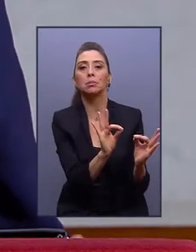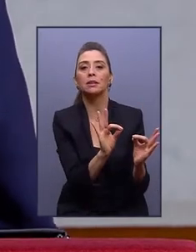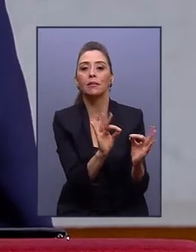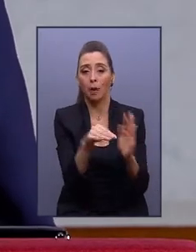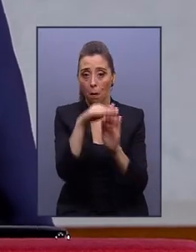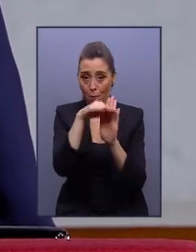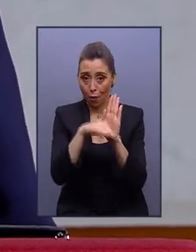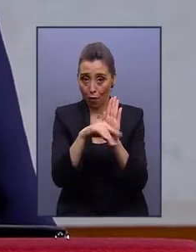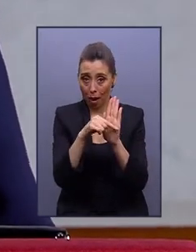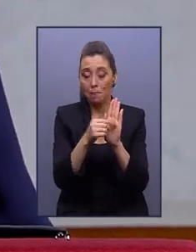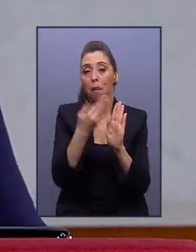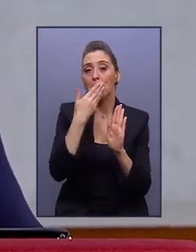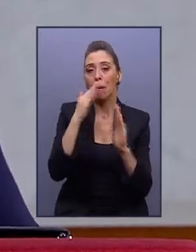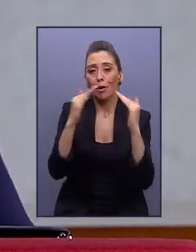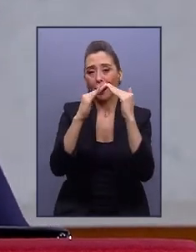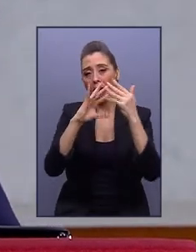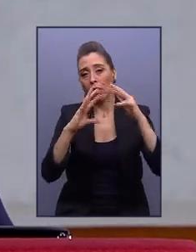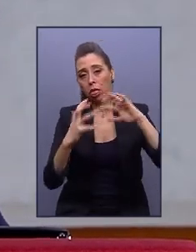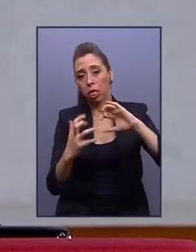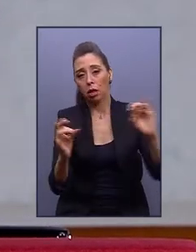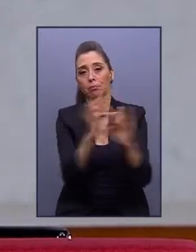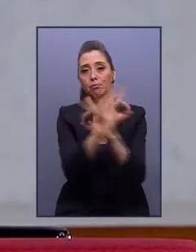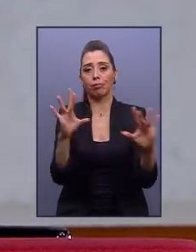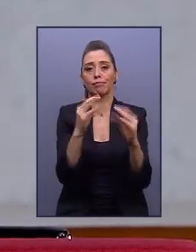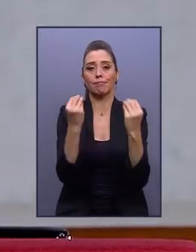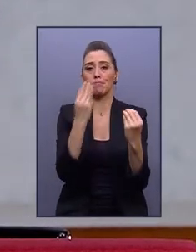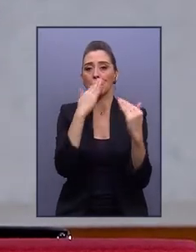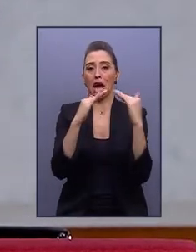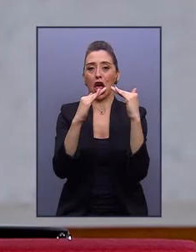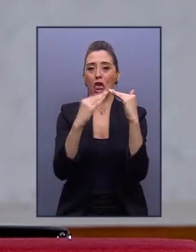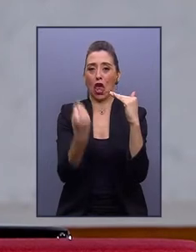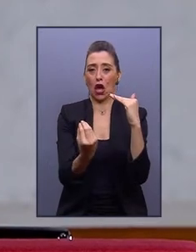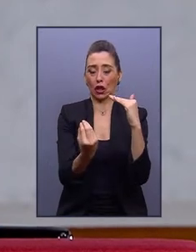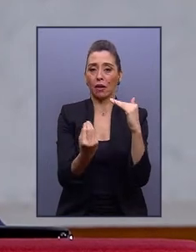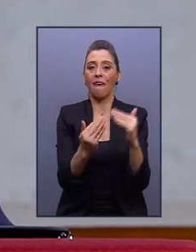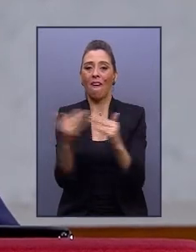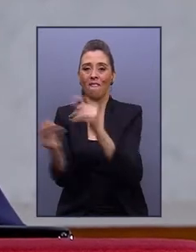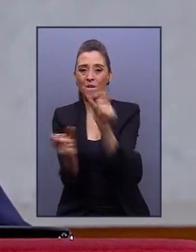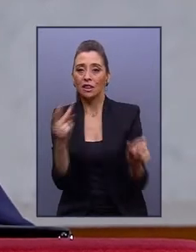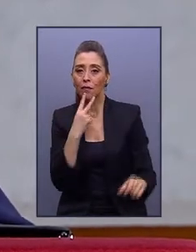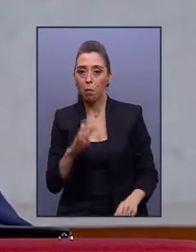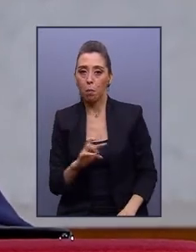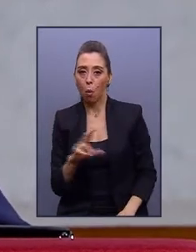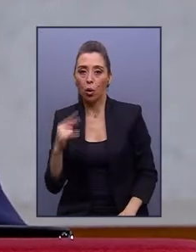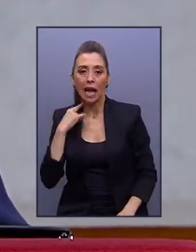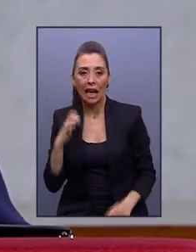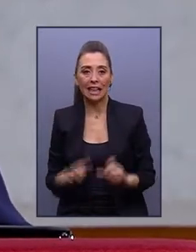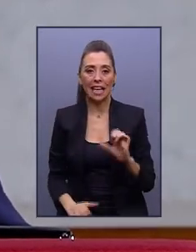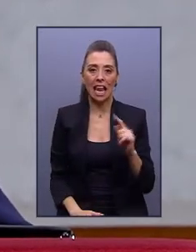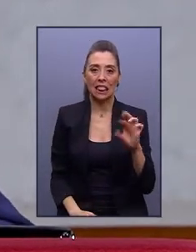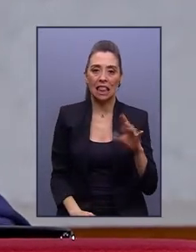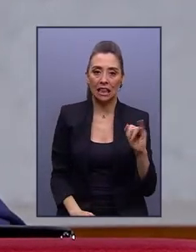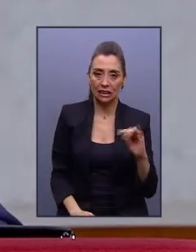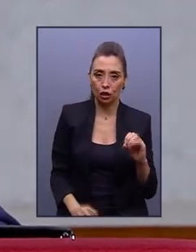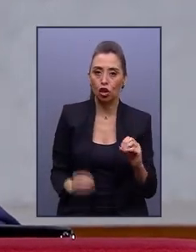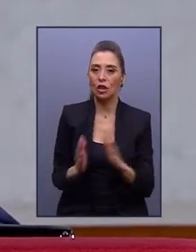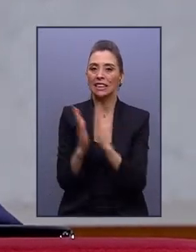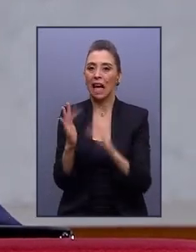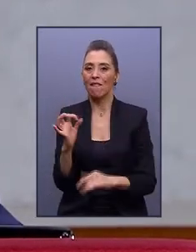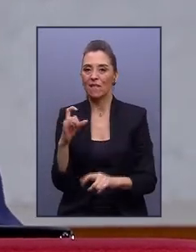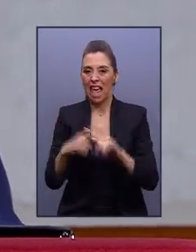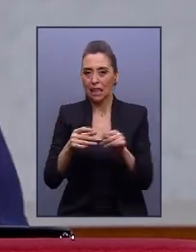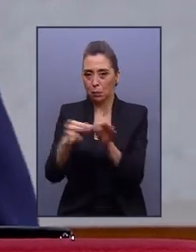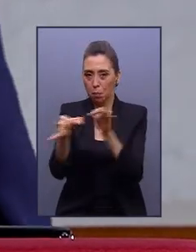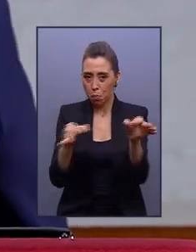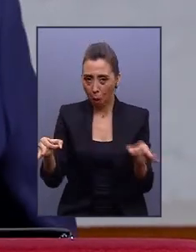Este programa permite mejoramientos importantes en estas viviendas. Los vecinos de Purranque, El Tránsito o San Félix,